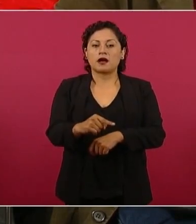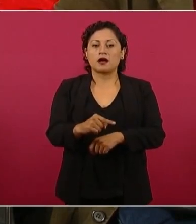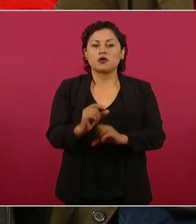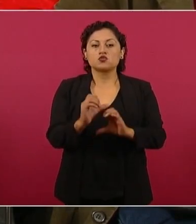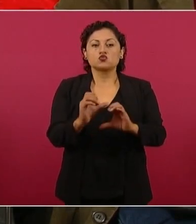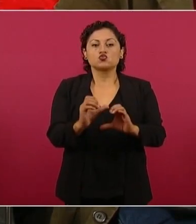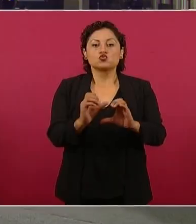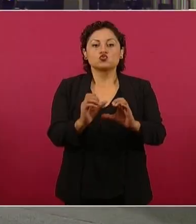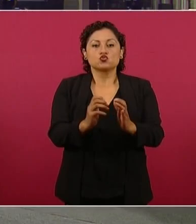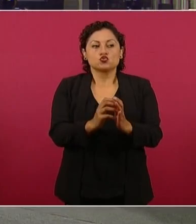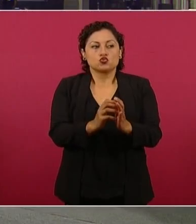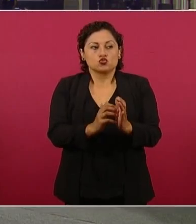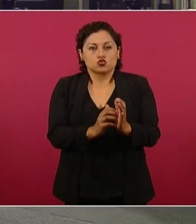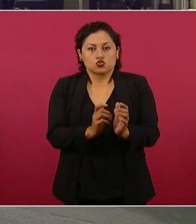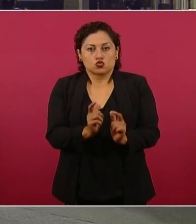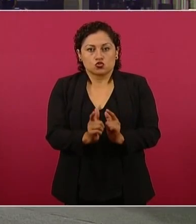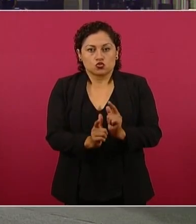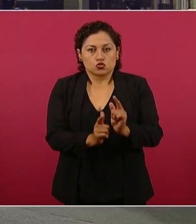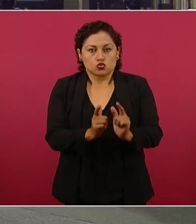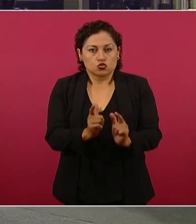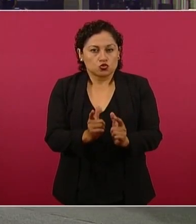a principio de año. Al contrario,